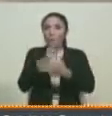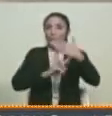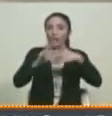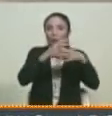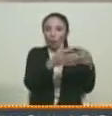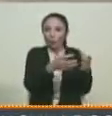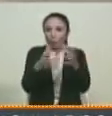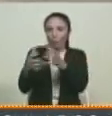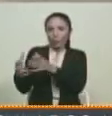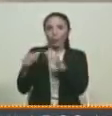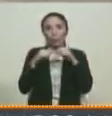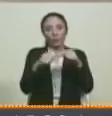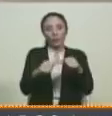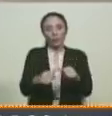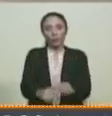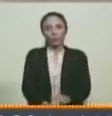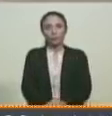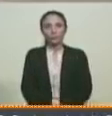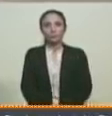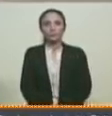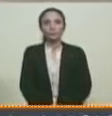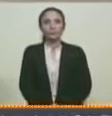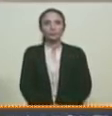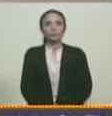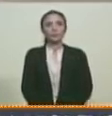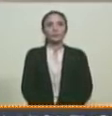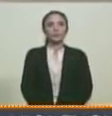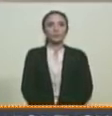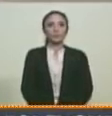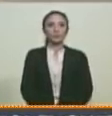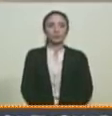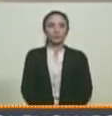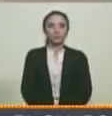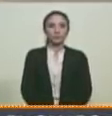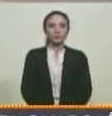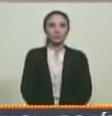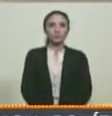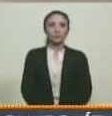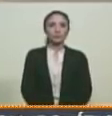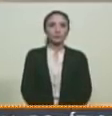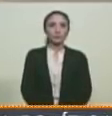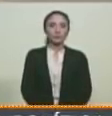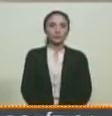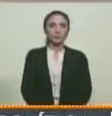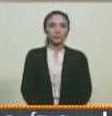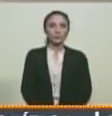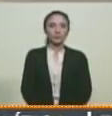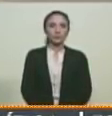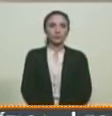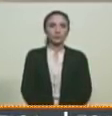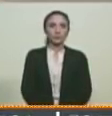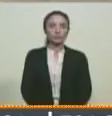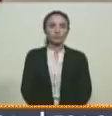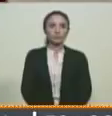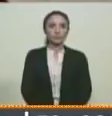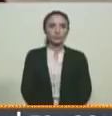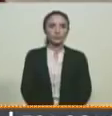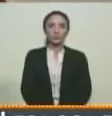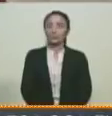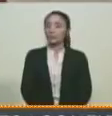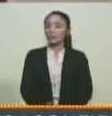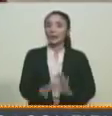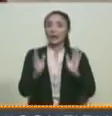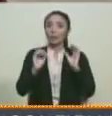aún en el campo de la ilegalidad y de la lucha armada. Y se